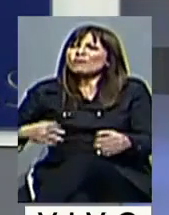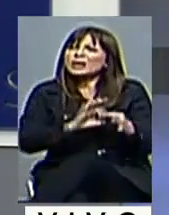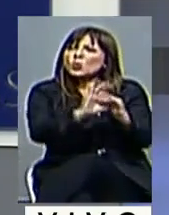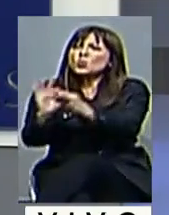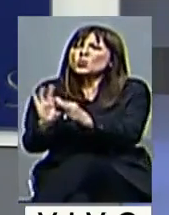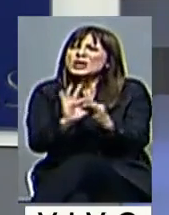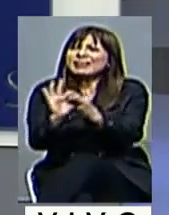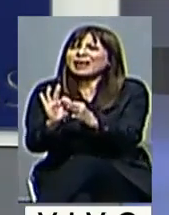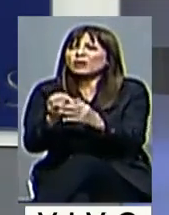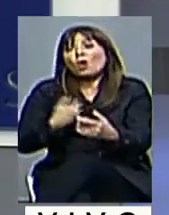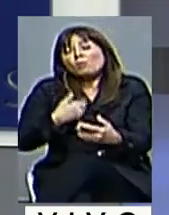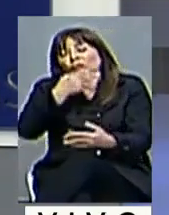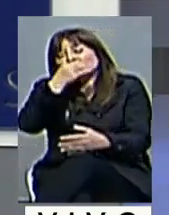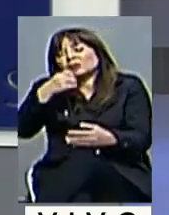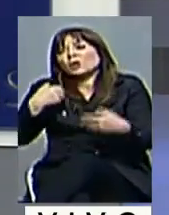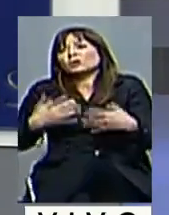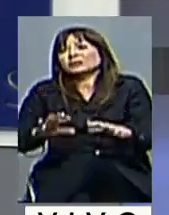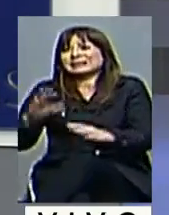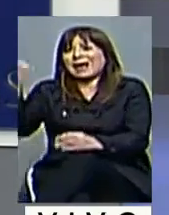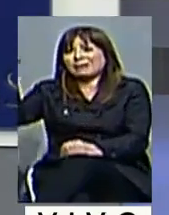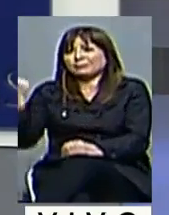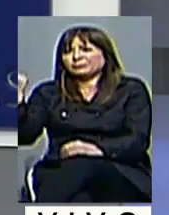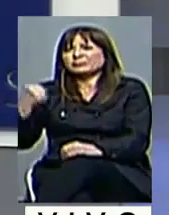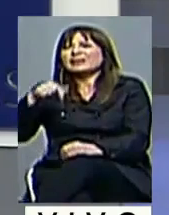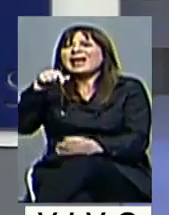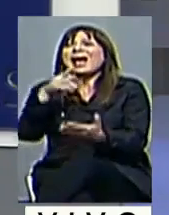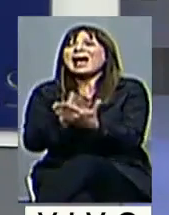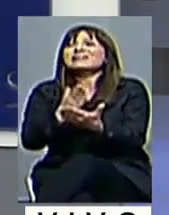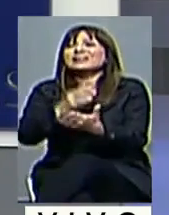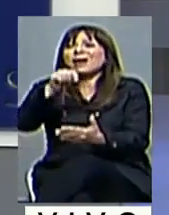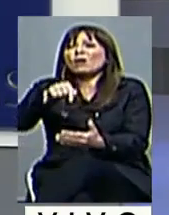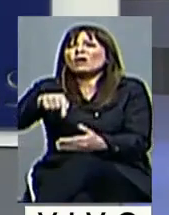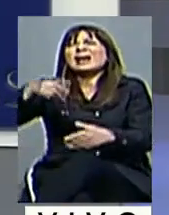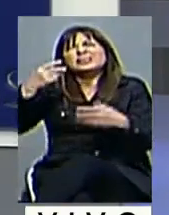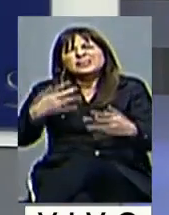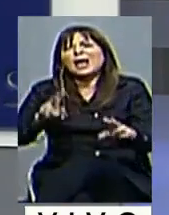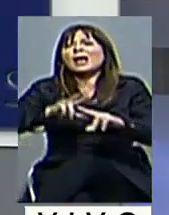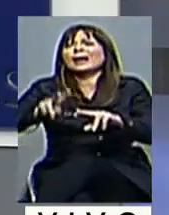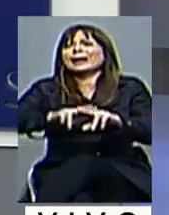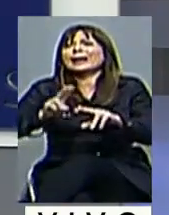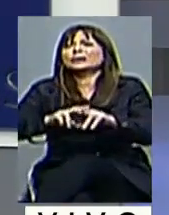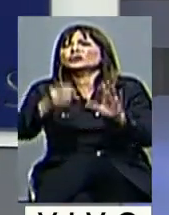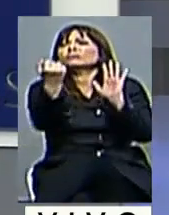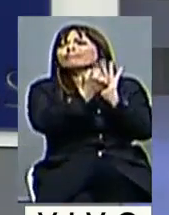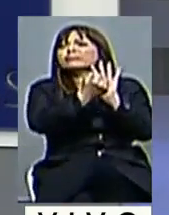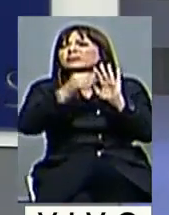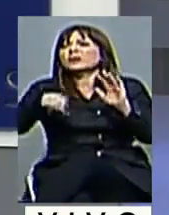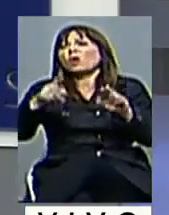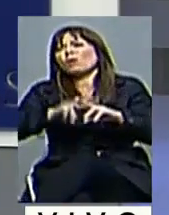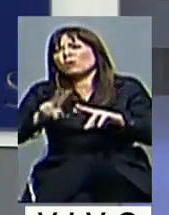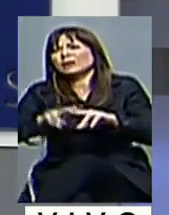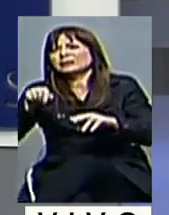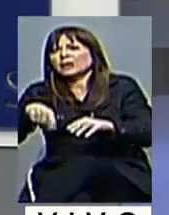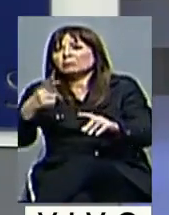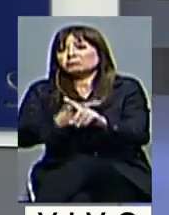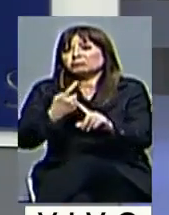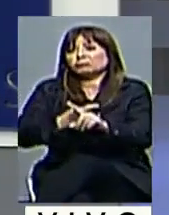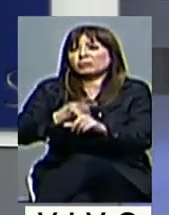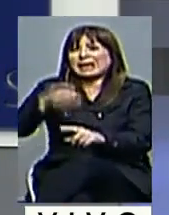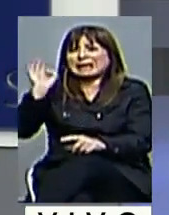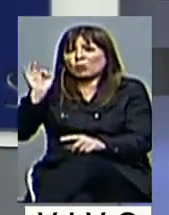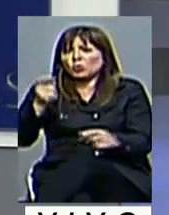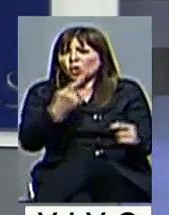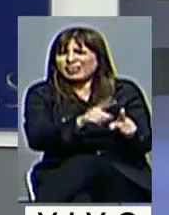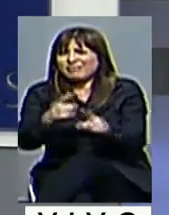como lo ha planteado Sebastián Piñera, y como hasta ahora en las acciones ha ido tratando de simbólicamente concretarlo. Conversábamos en las reuniones que él ha tenido